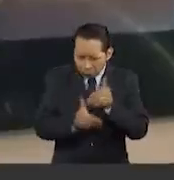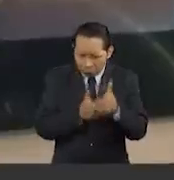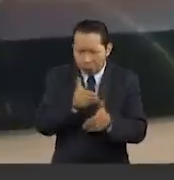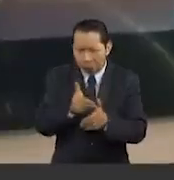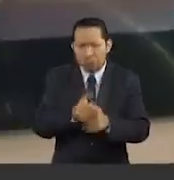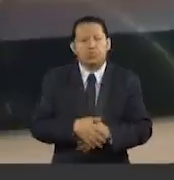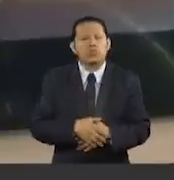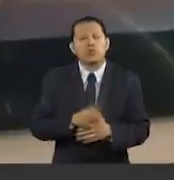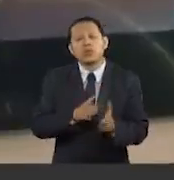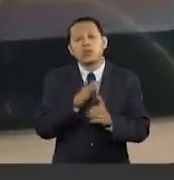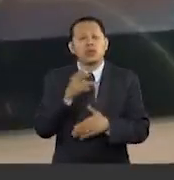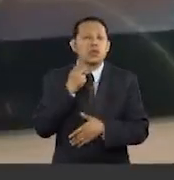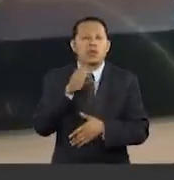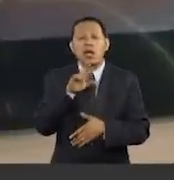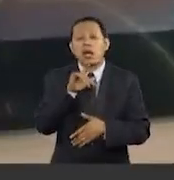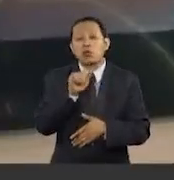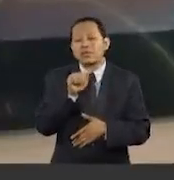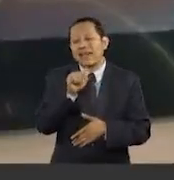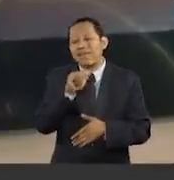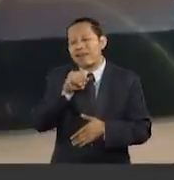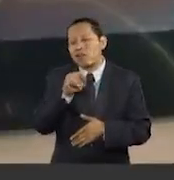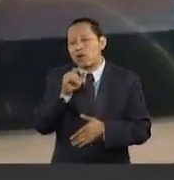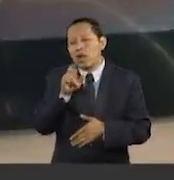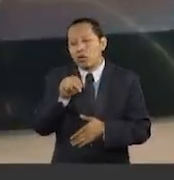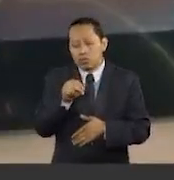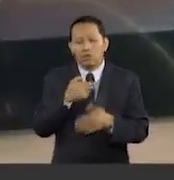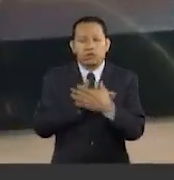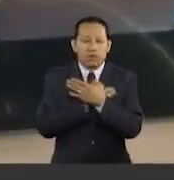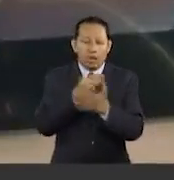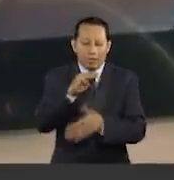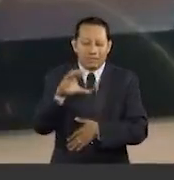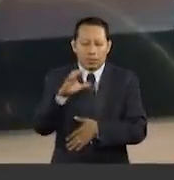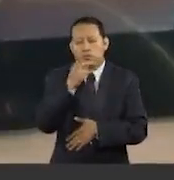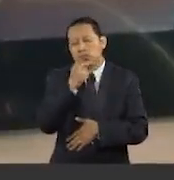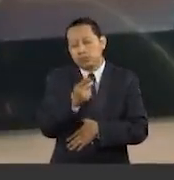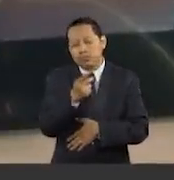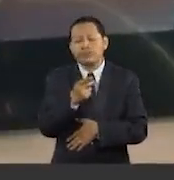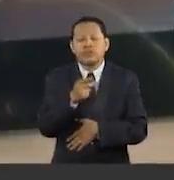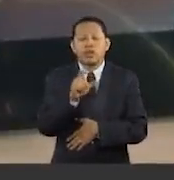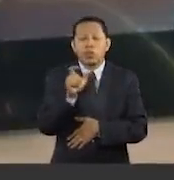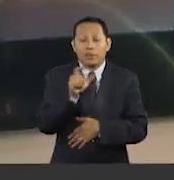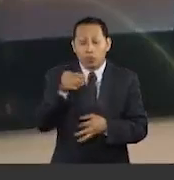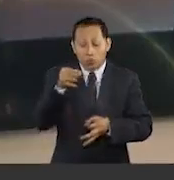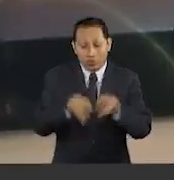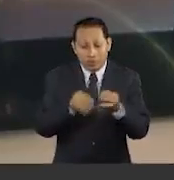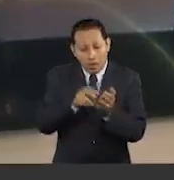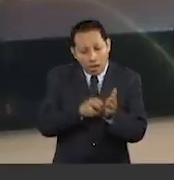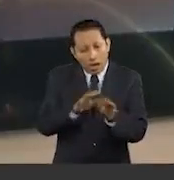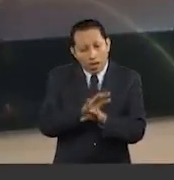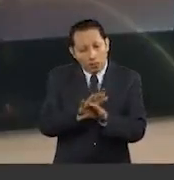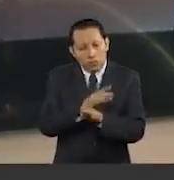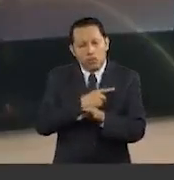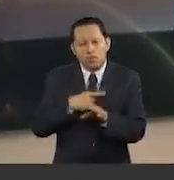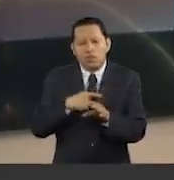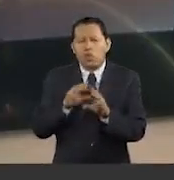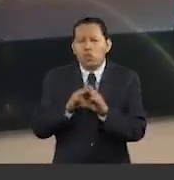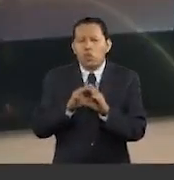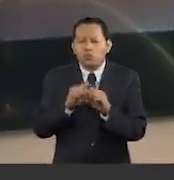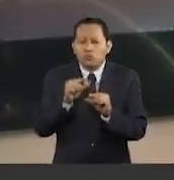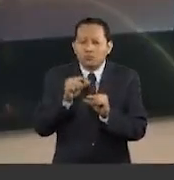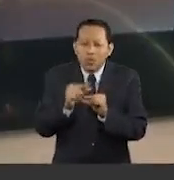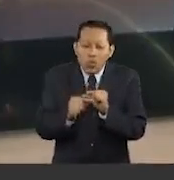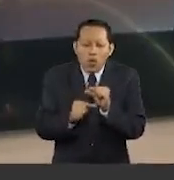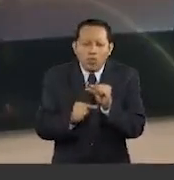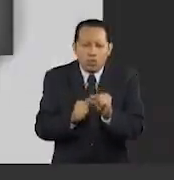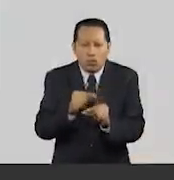El diputado Carlos Alberto León, de Movimiento Ciudadano, insistió en que las reformas al Poder Judicial se den, pero de manera paulatina.